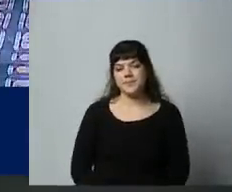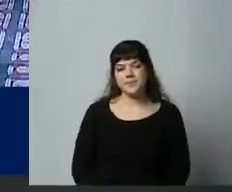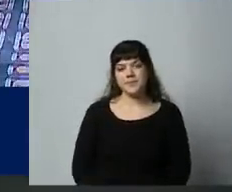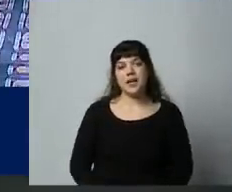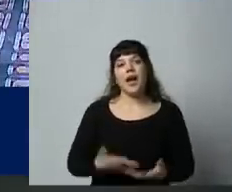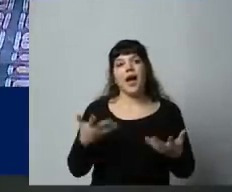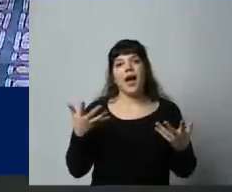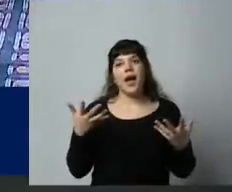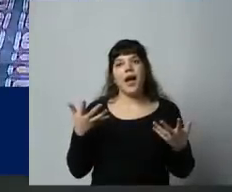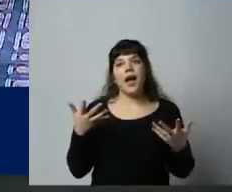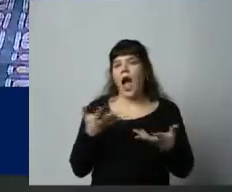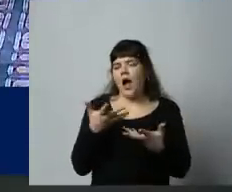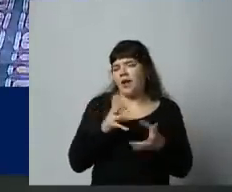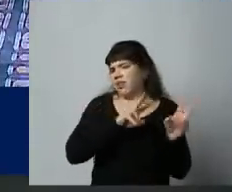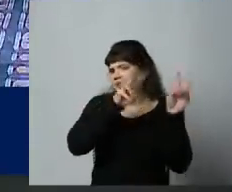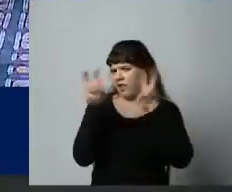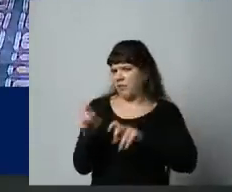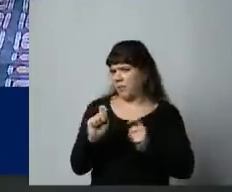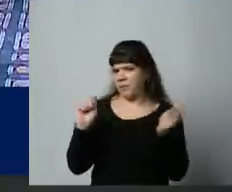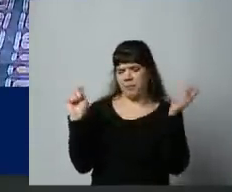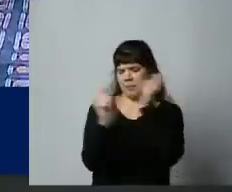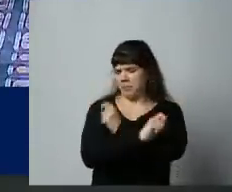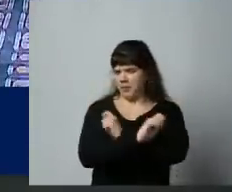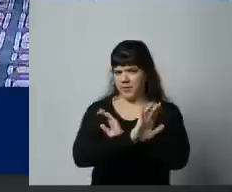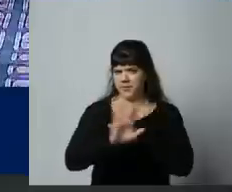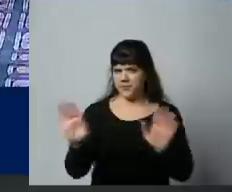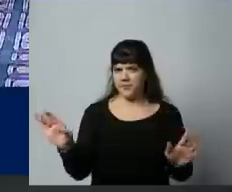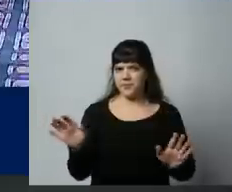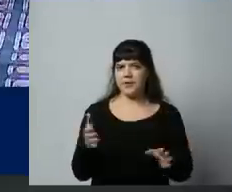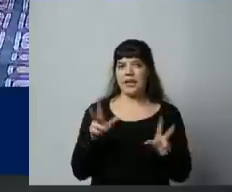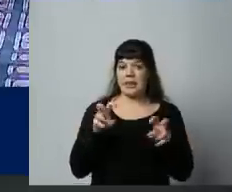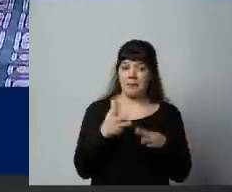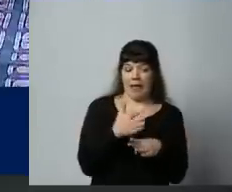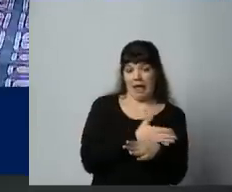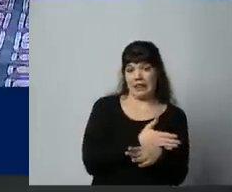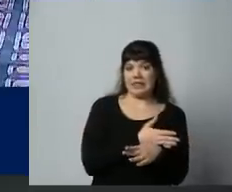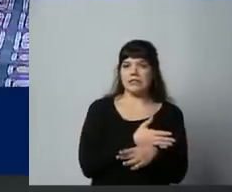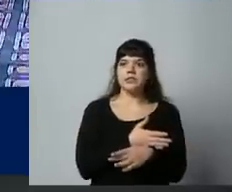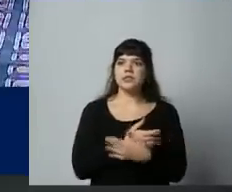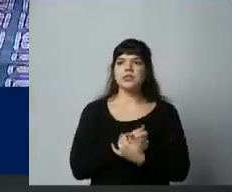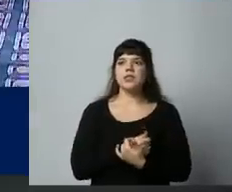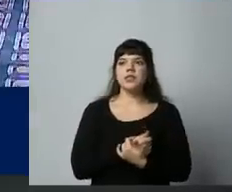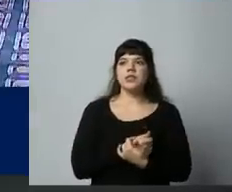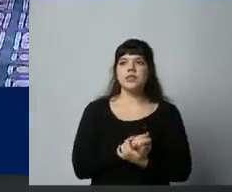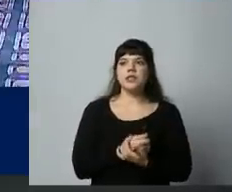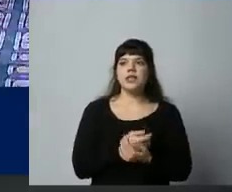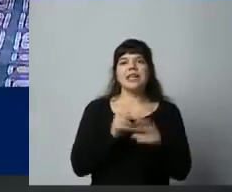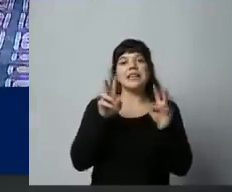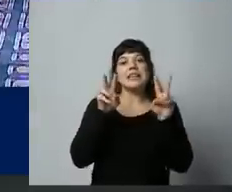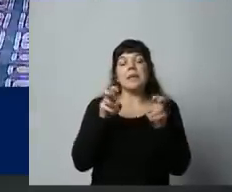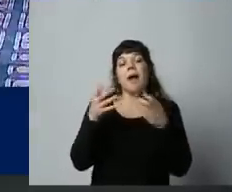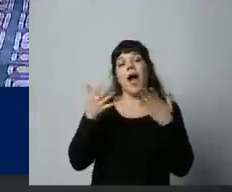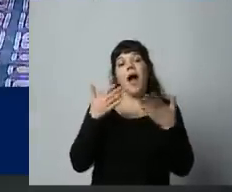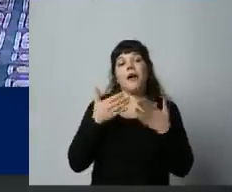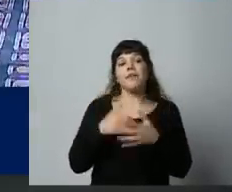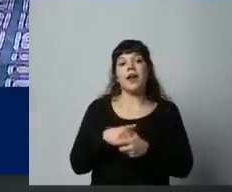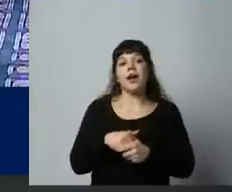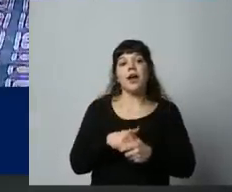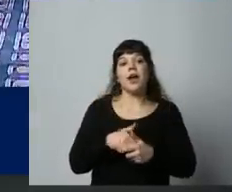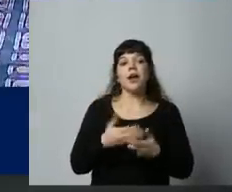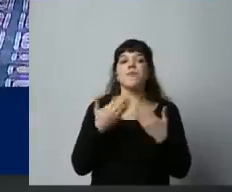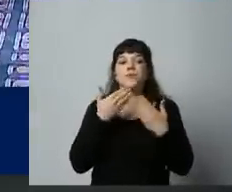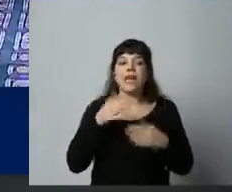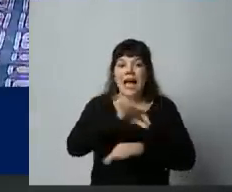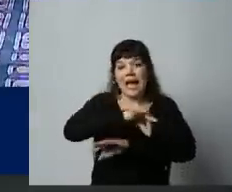agrado vamos a cambiar totalmente de tema en relación con lo que veníamos antes el el último bloque tenemos el agrado de recibir a la